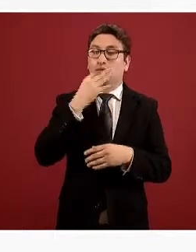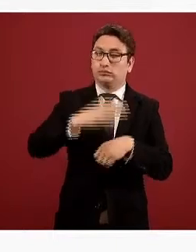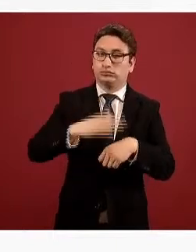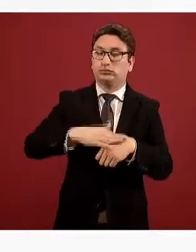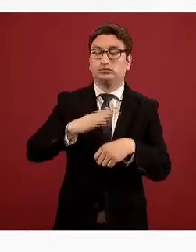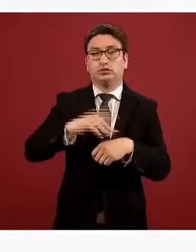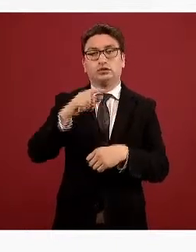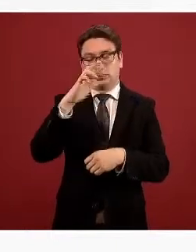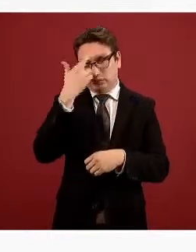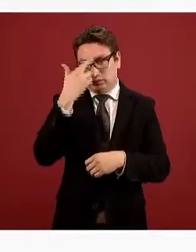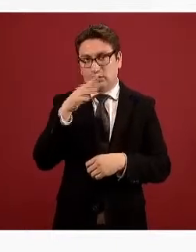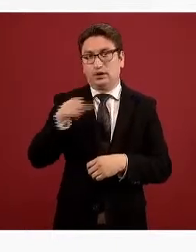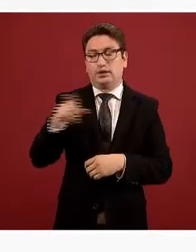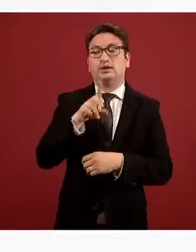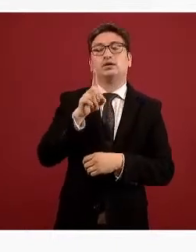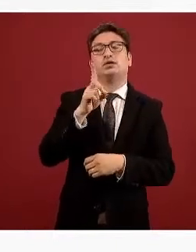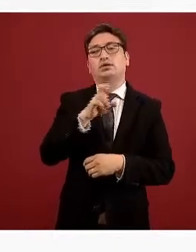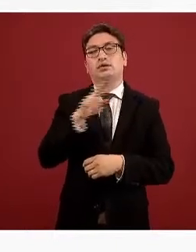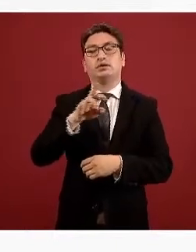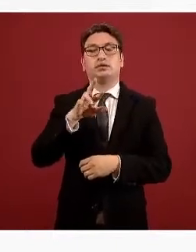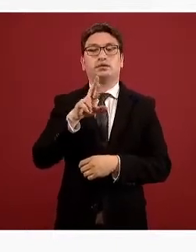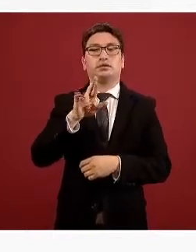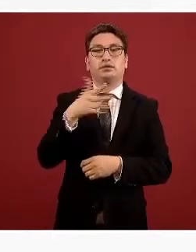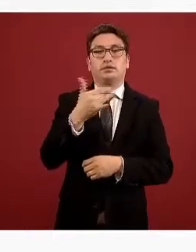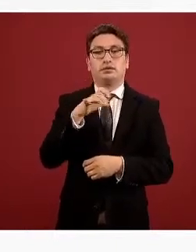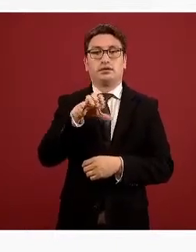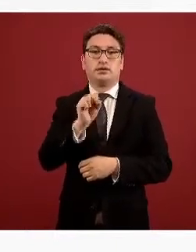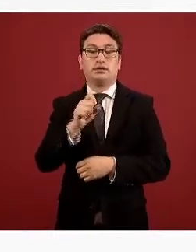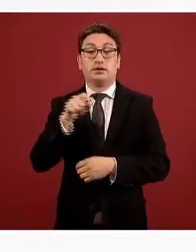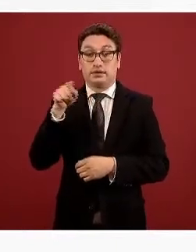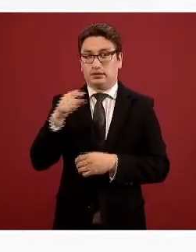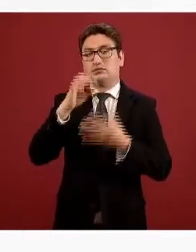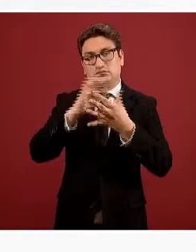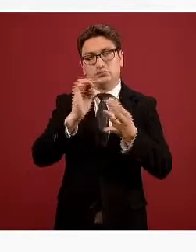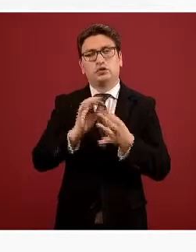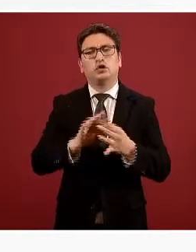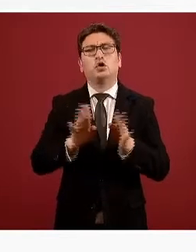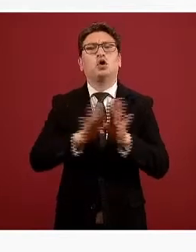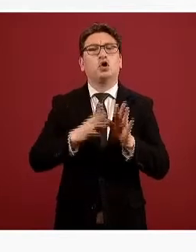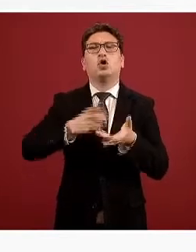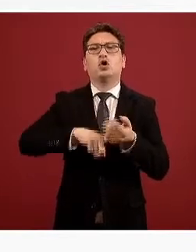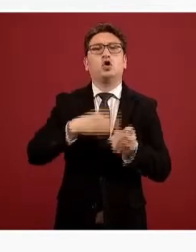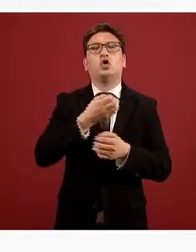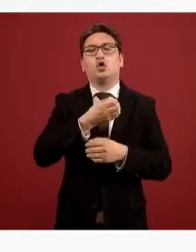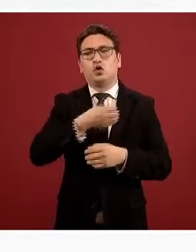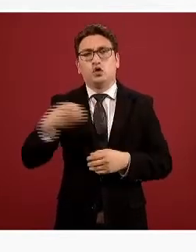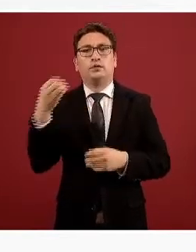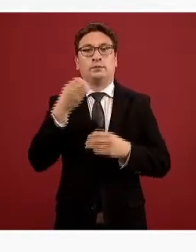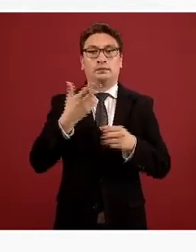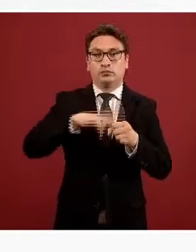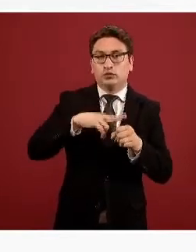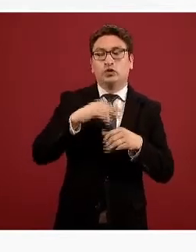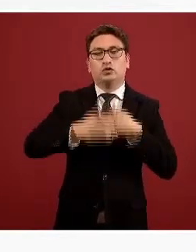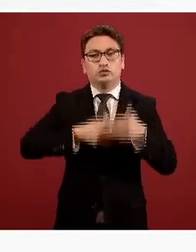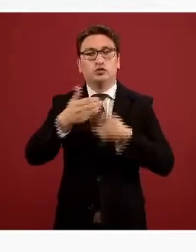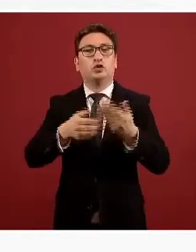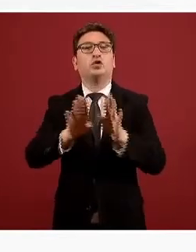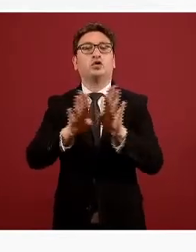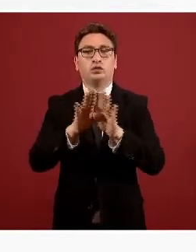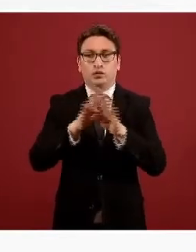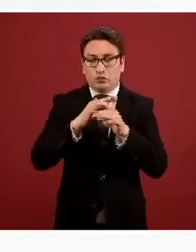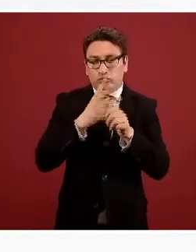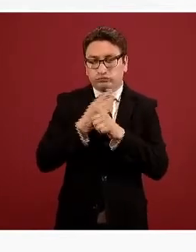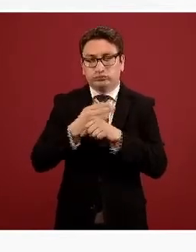Reyes Terán, quien hoy nos va a hablar precisamente de la dinámica de hospitalización y del avance de los planes de